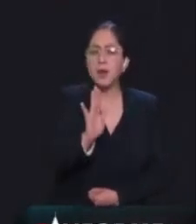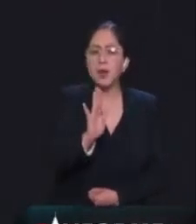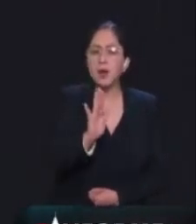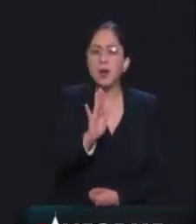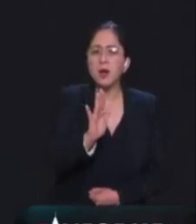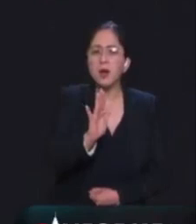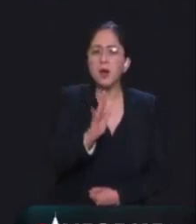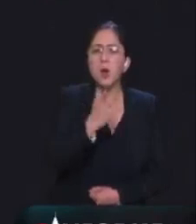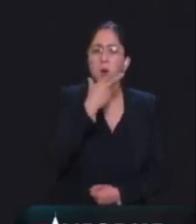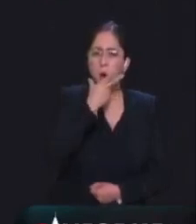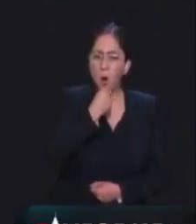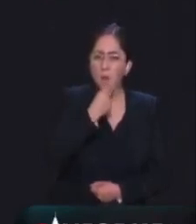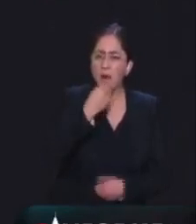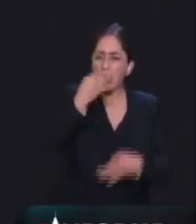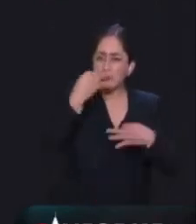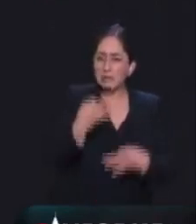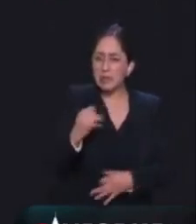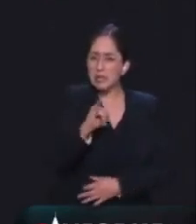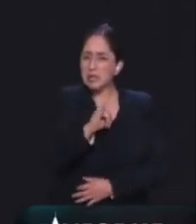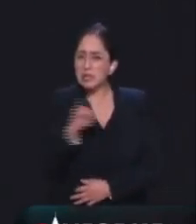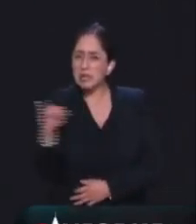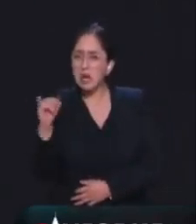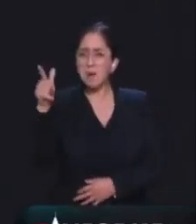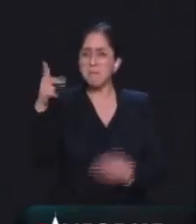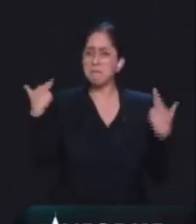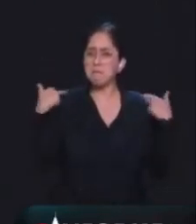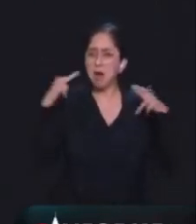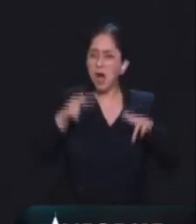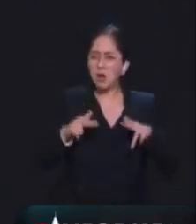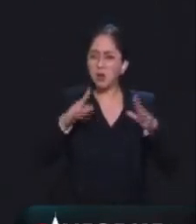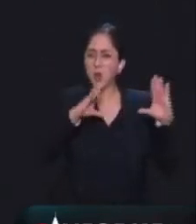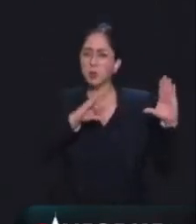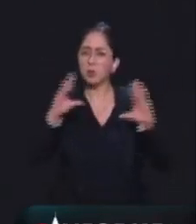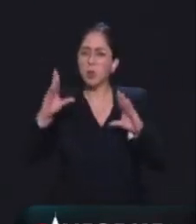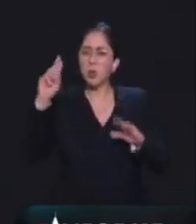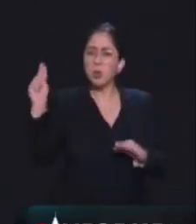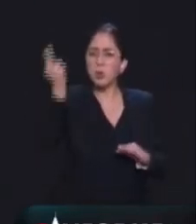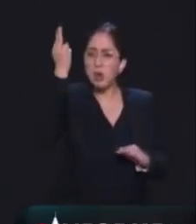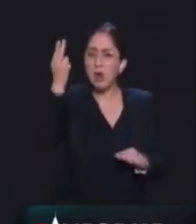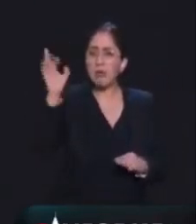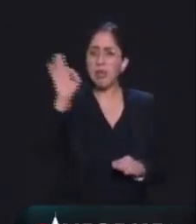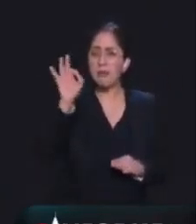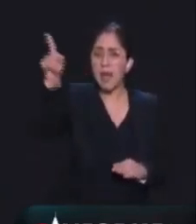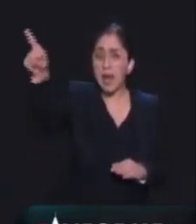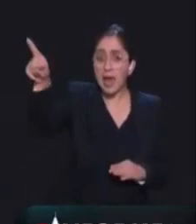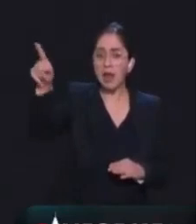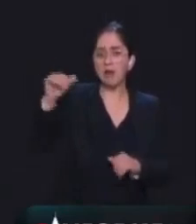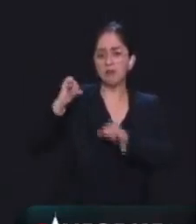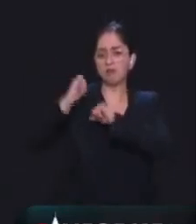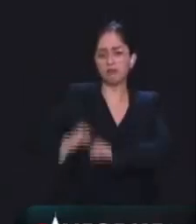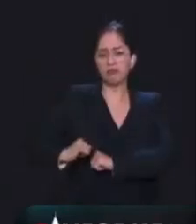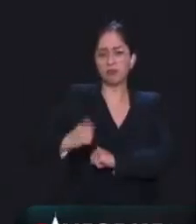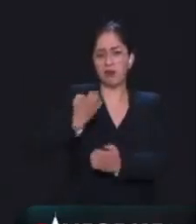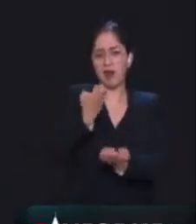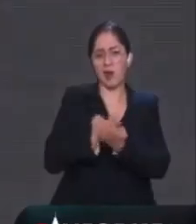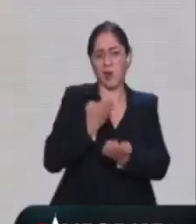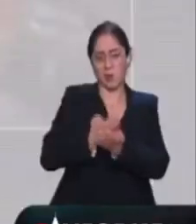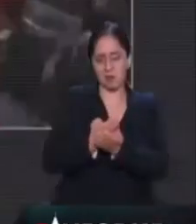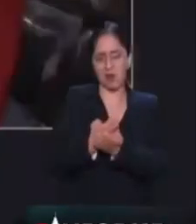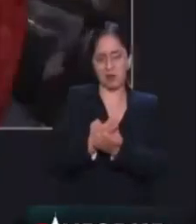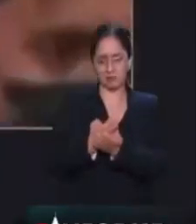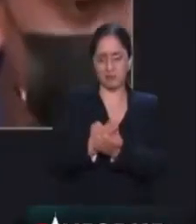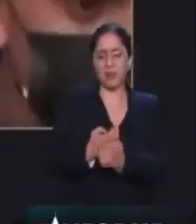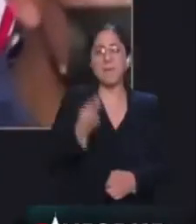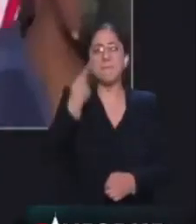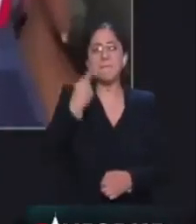un hombre de izquierda, profesor universitario, parece que será el ministro de Economía. Y algo que recién se ha sabido en los